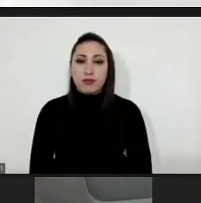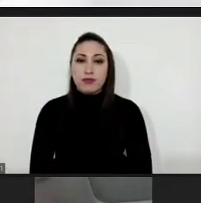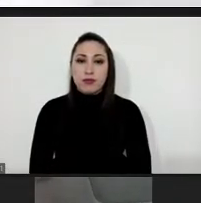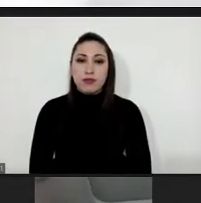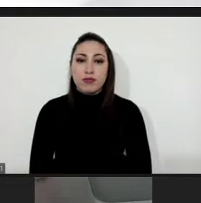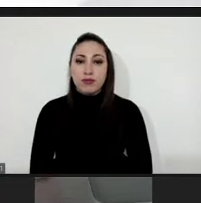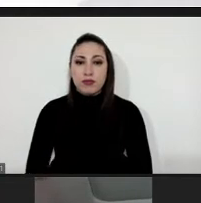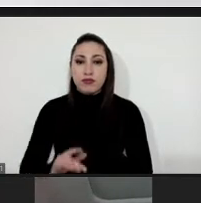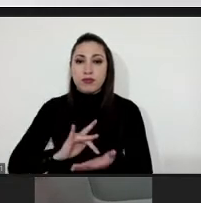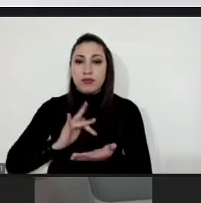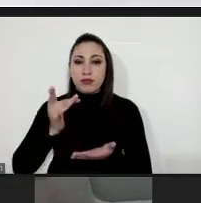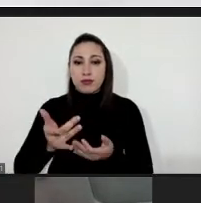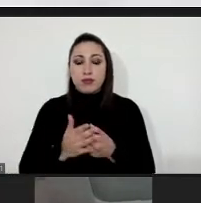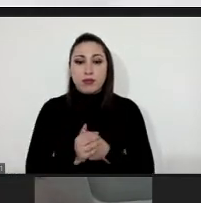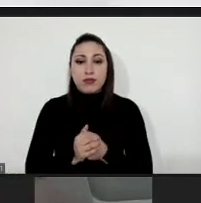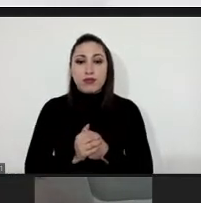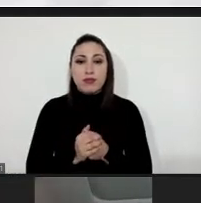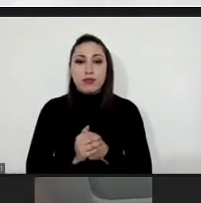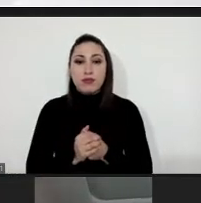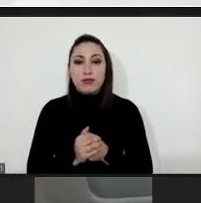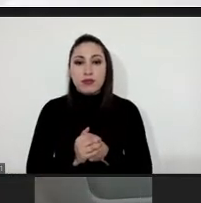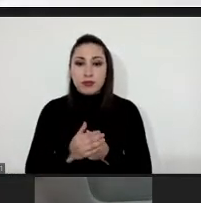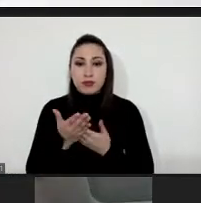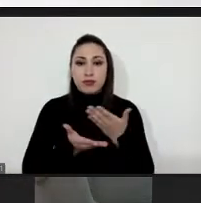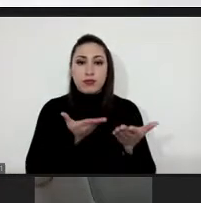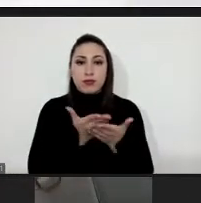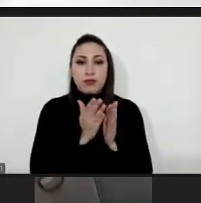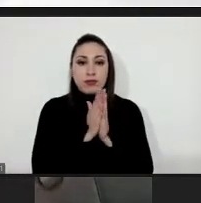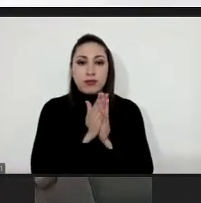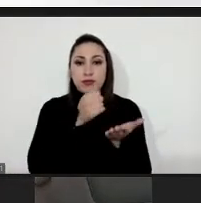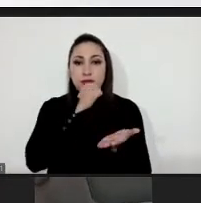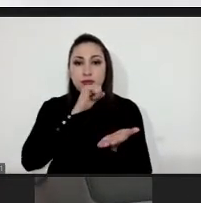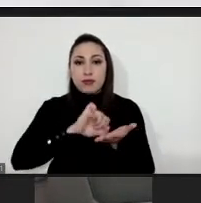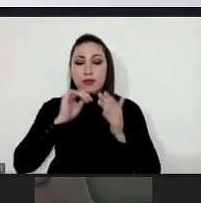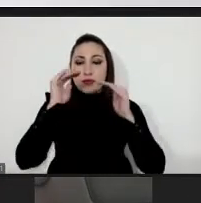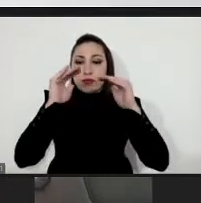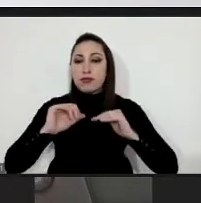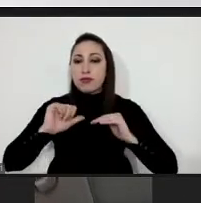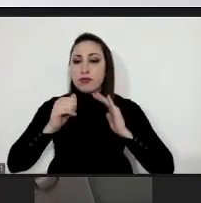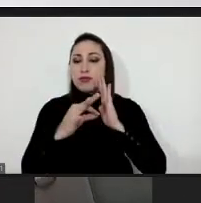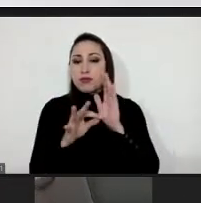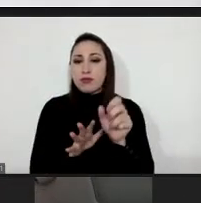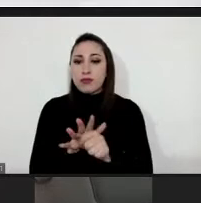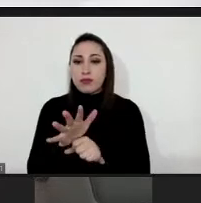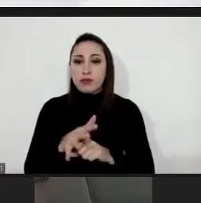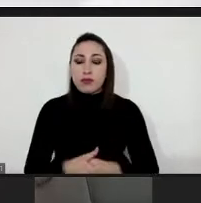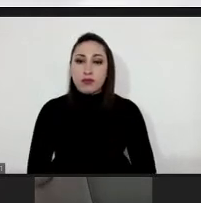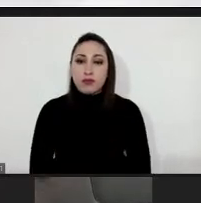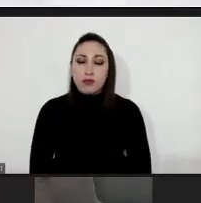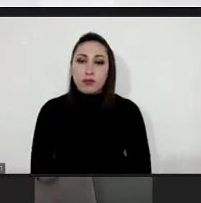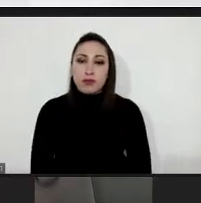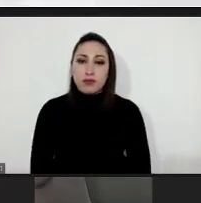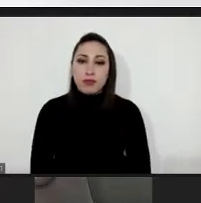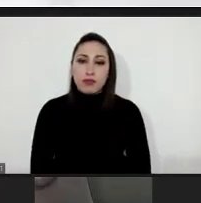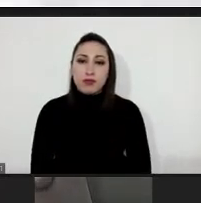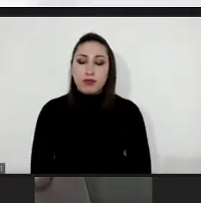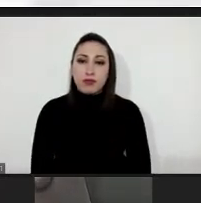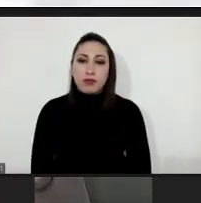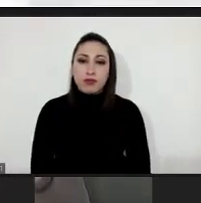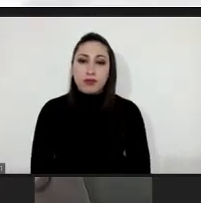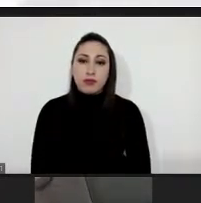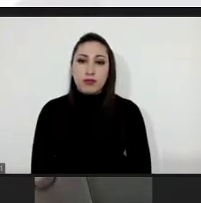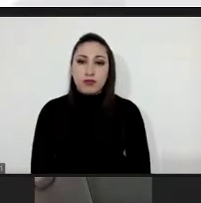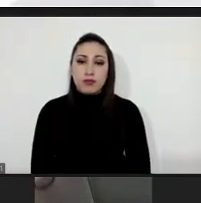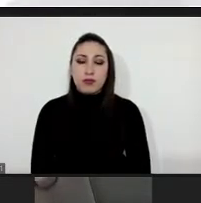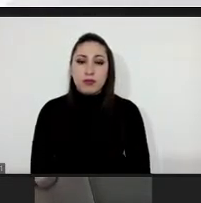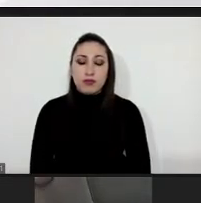Gracias. Pido atentamente a la Secretaría. Continúe con el siguiente punto del orden del día. Siguiente punto del orden del día es el